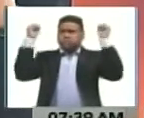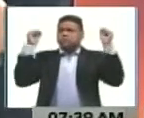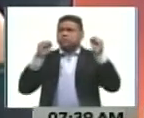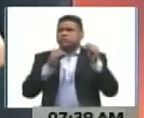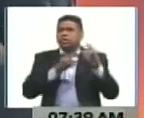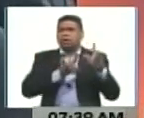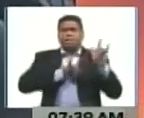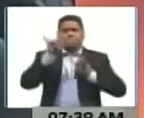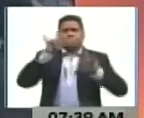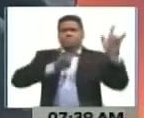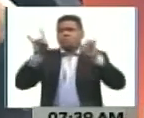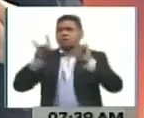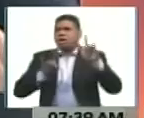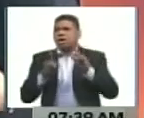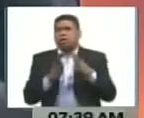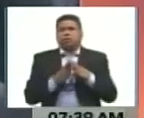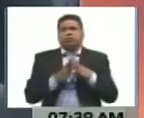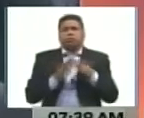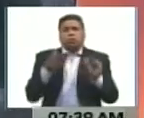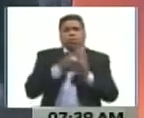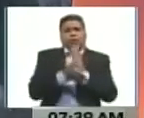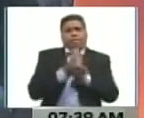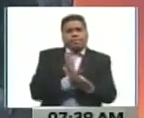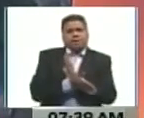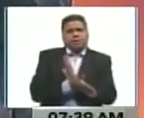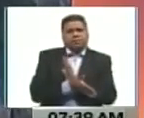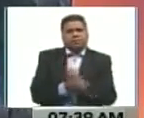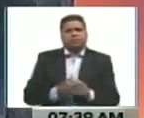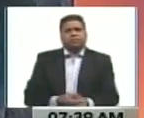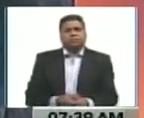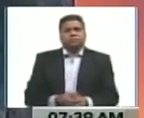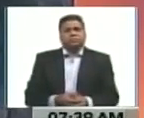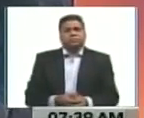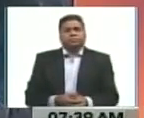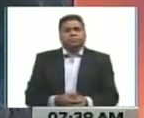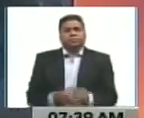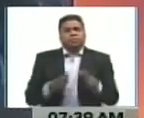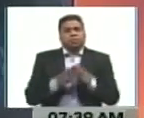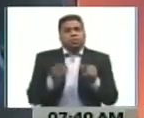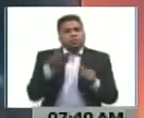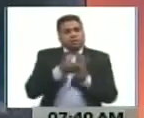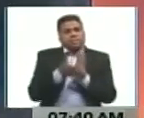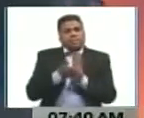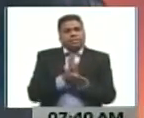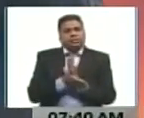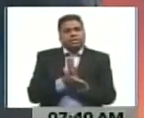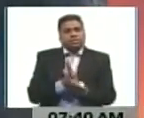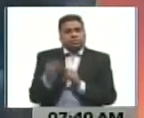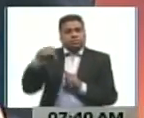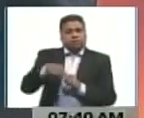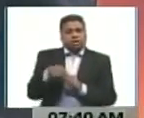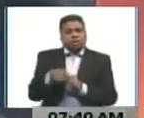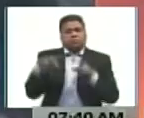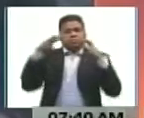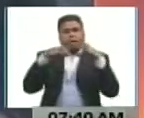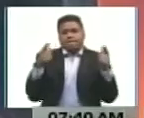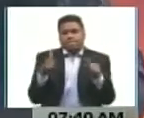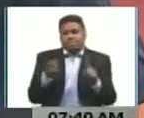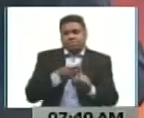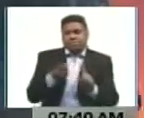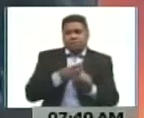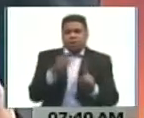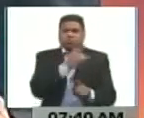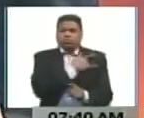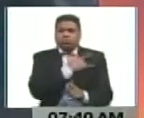proceso, lo que ha sucedido, no solo la circunstancia de guerra económica que estamos viviendo, que es para el estudio de las universidades en el